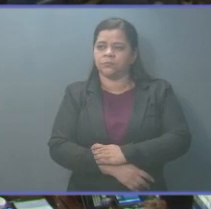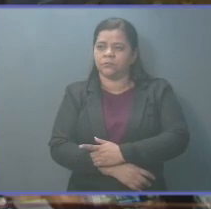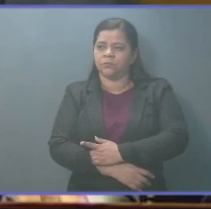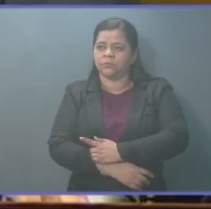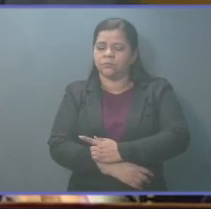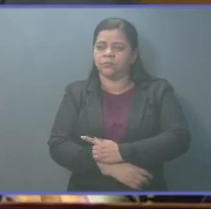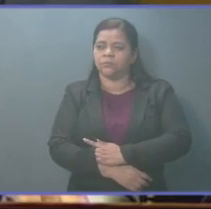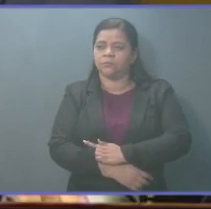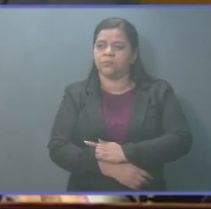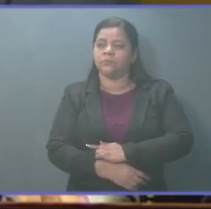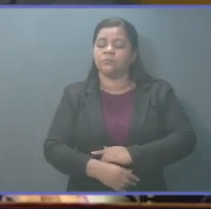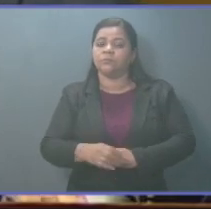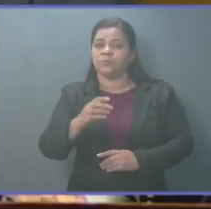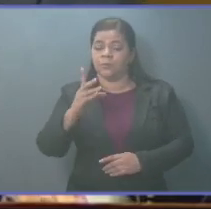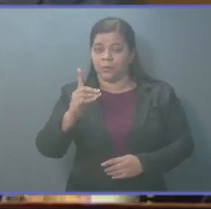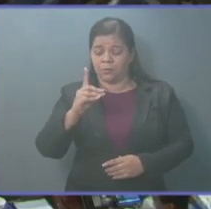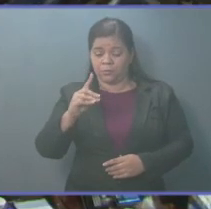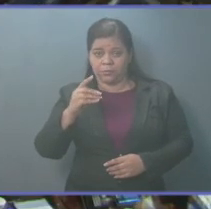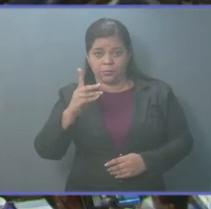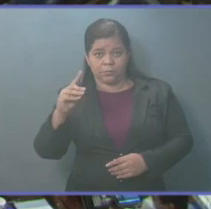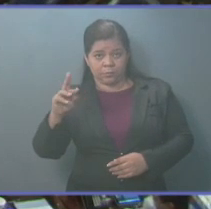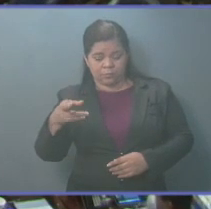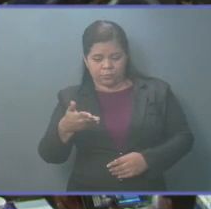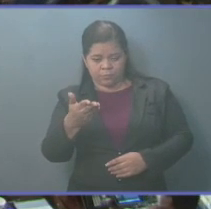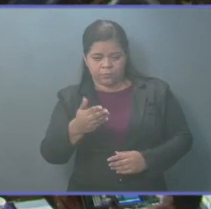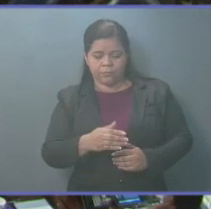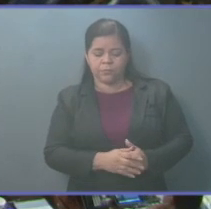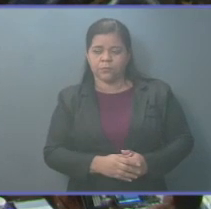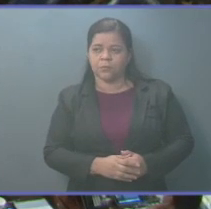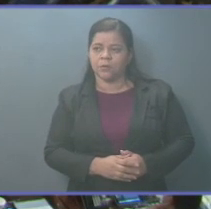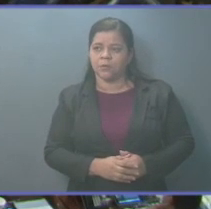Doctor Portillo Cuadra, tiene la palabra.